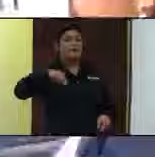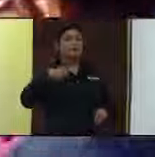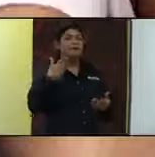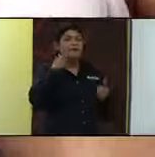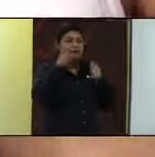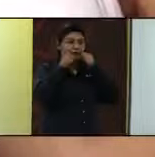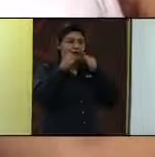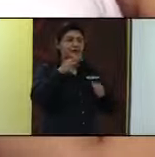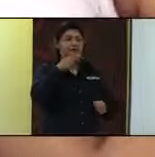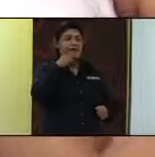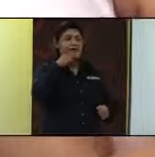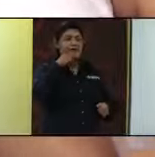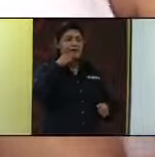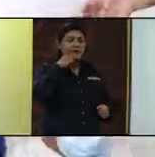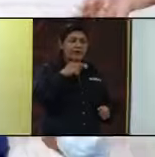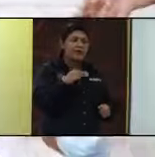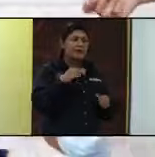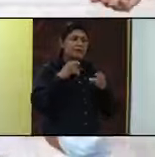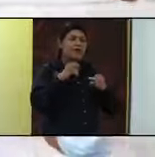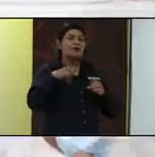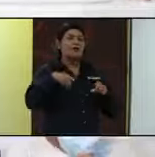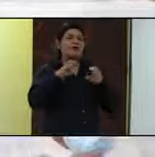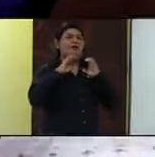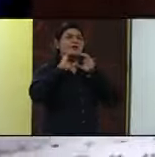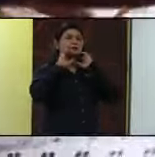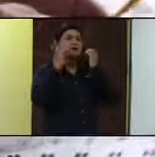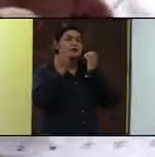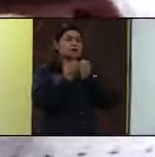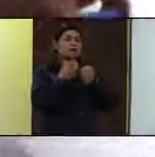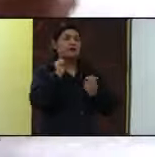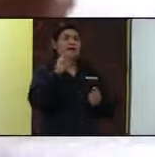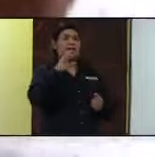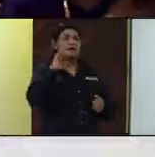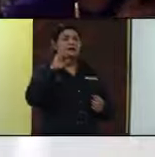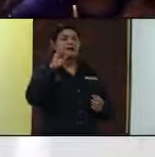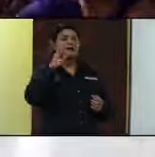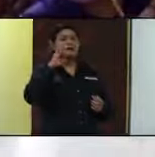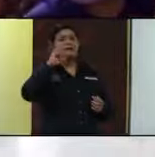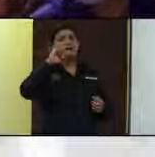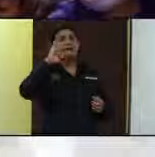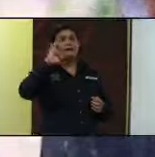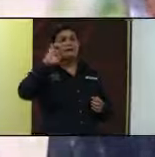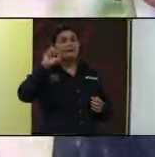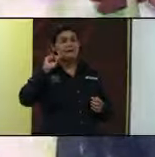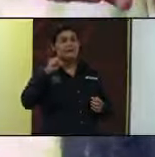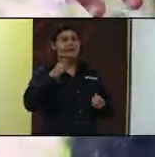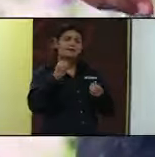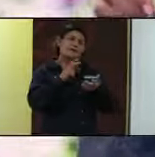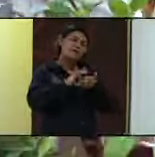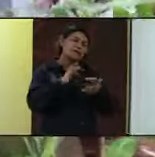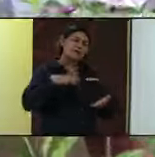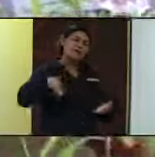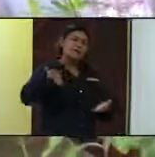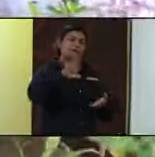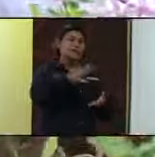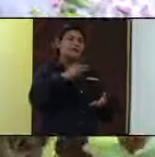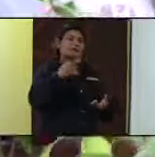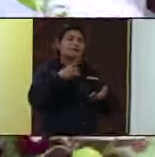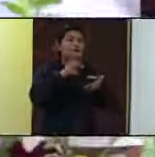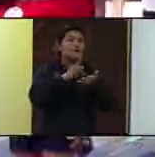seremos mensajeros ecológicos en los centros de Tamul Arrecifes y Tampiquito. Agradezco a nuestros